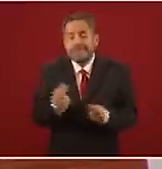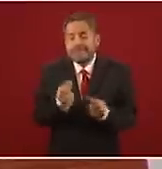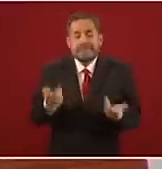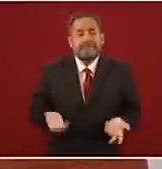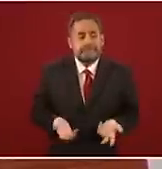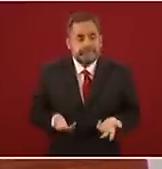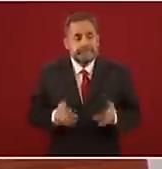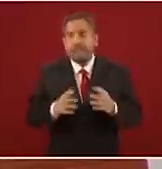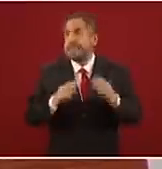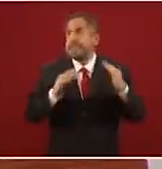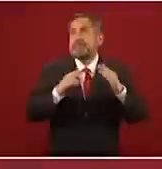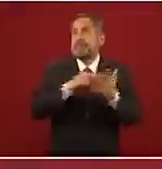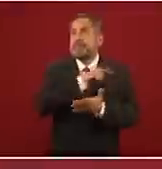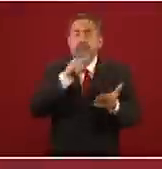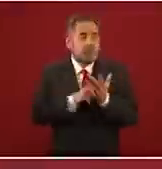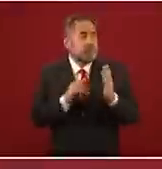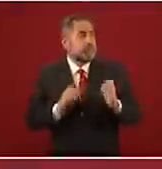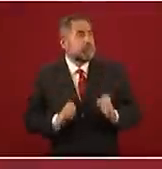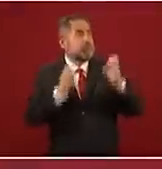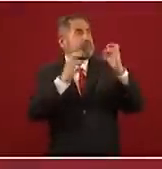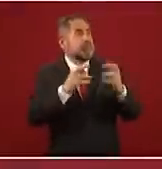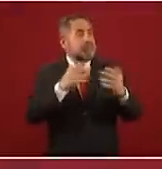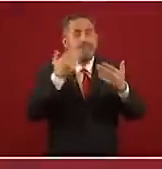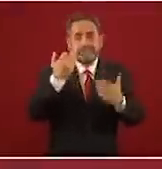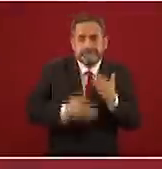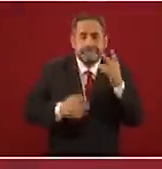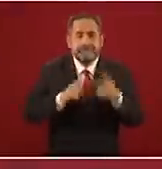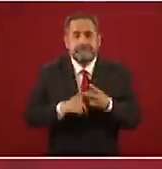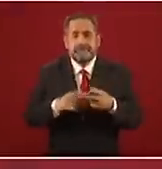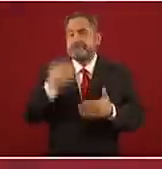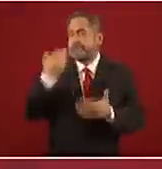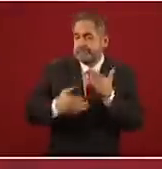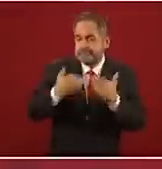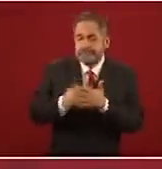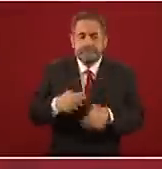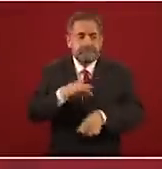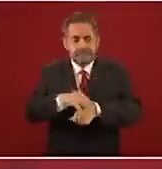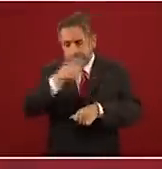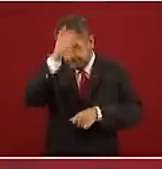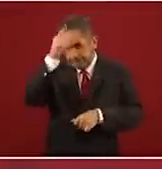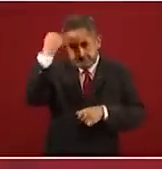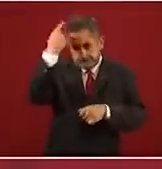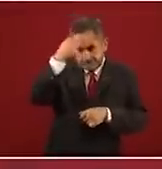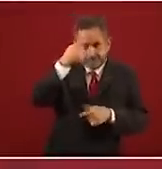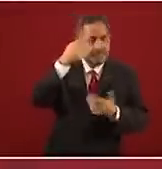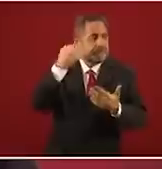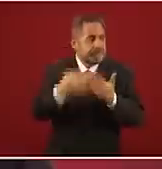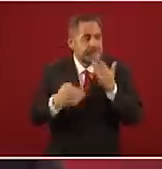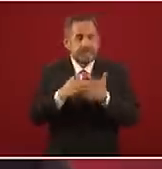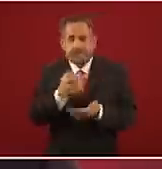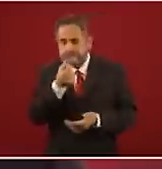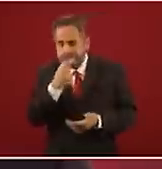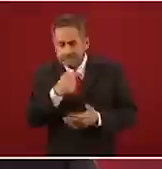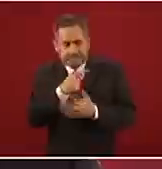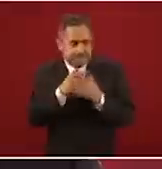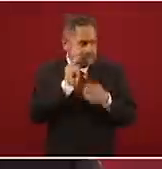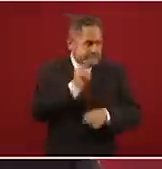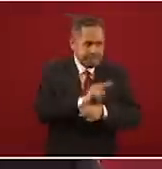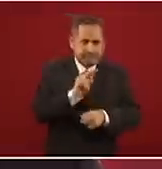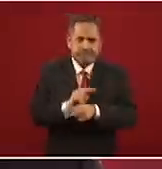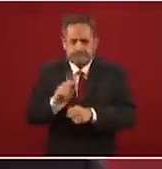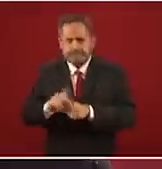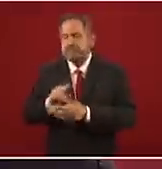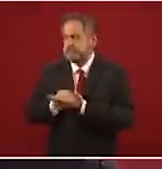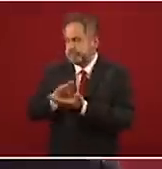de infraestructura, de recursos humanos, de mantenimiento, de medicamentos. Hemos tenido también la oportunidad de